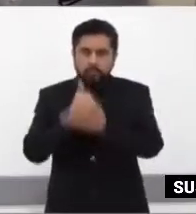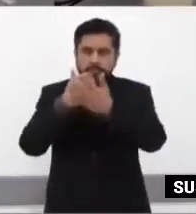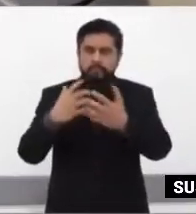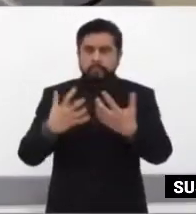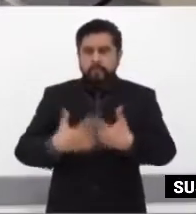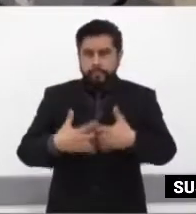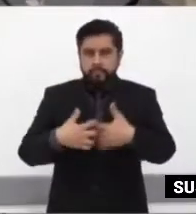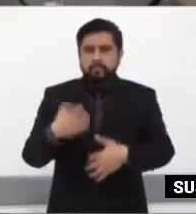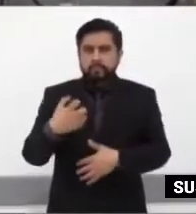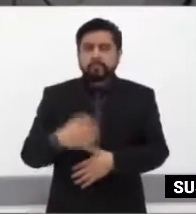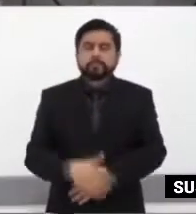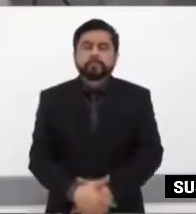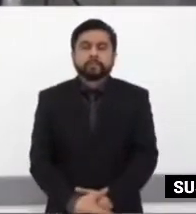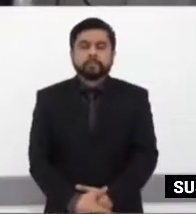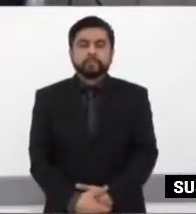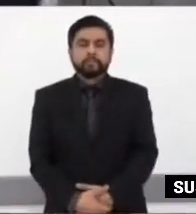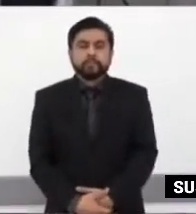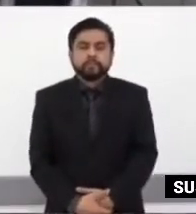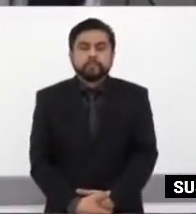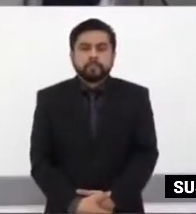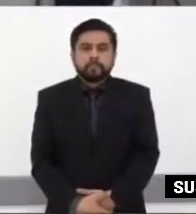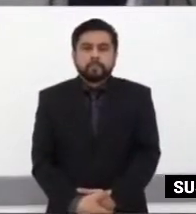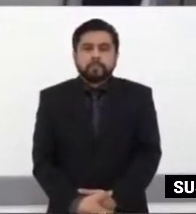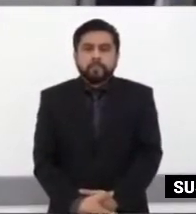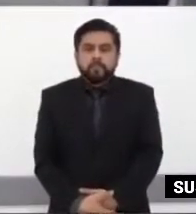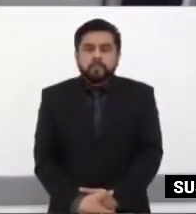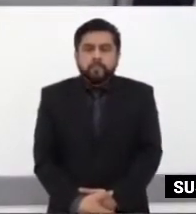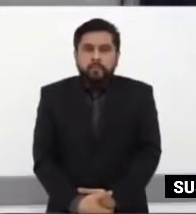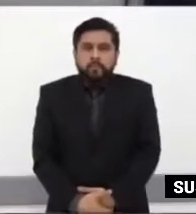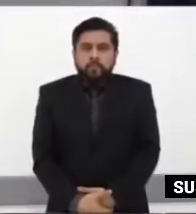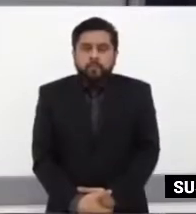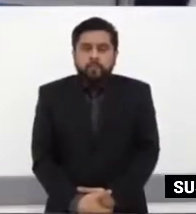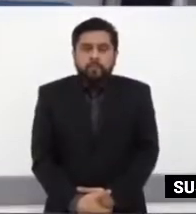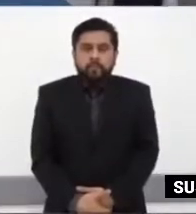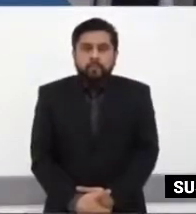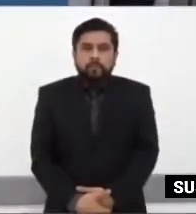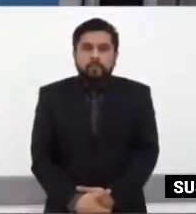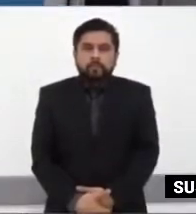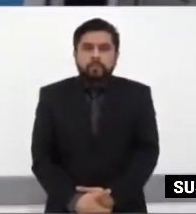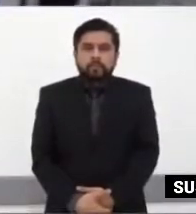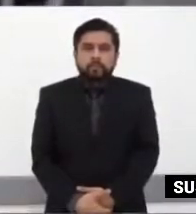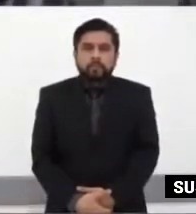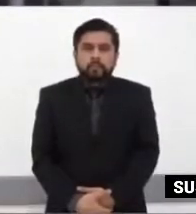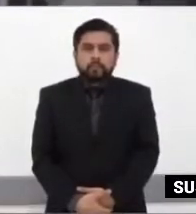Pues aquí. Gracias. Esto es,